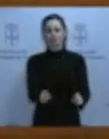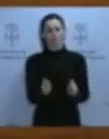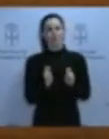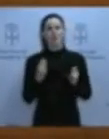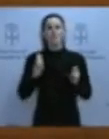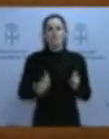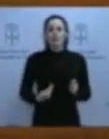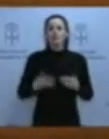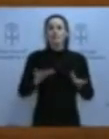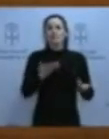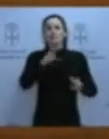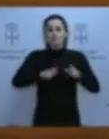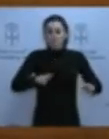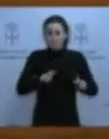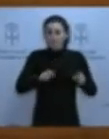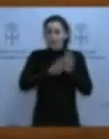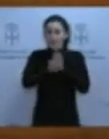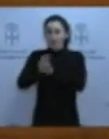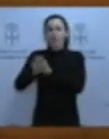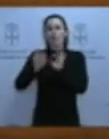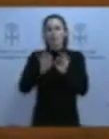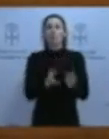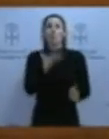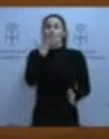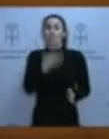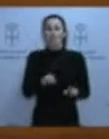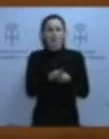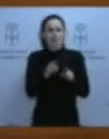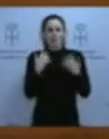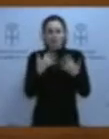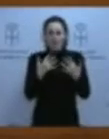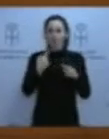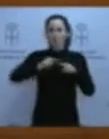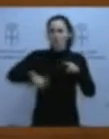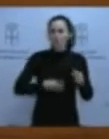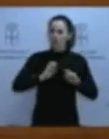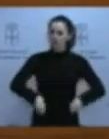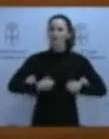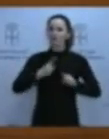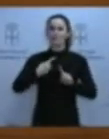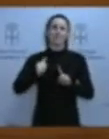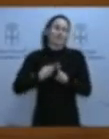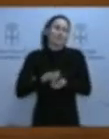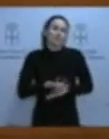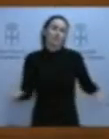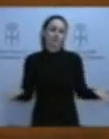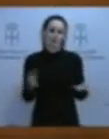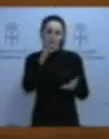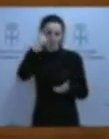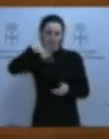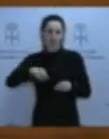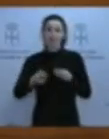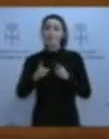resto de los vecinos y de las vecinas de la comarca puedan incorporar a su dieta productos frescos, de calidad y de confianza, además de adquirir productos